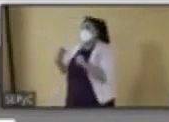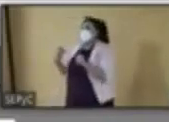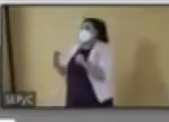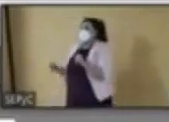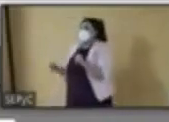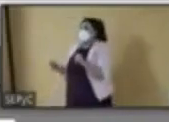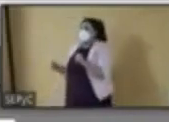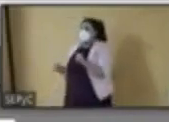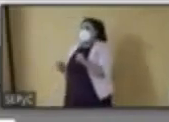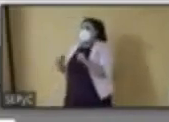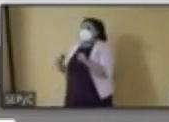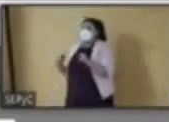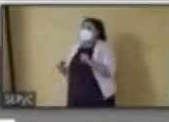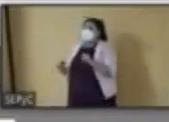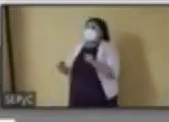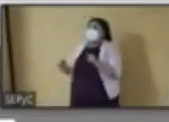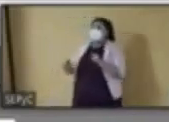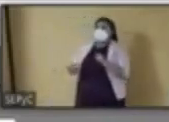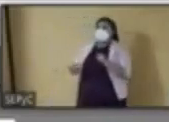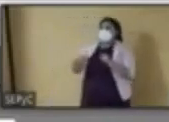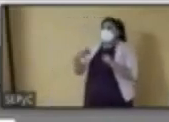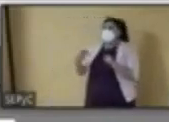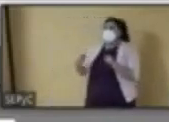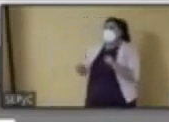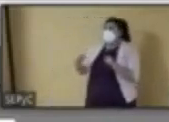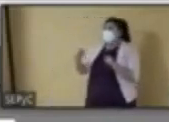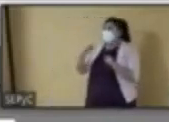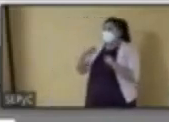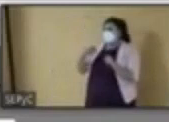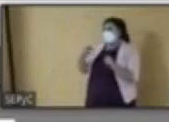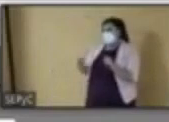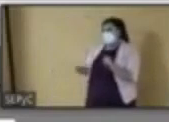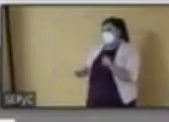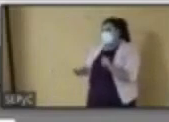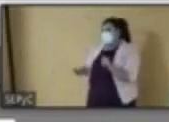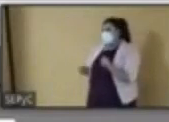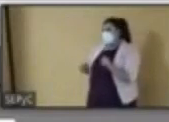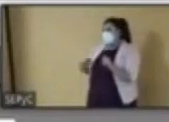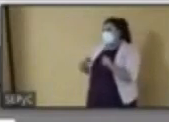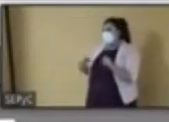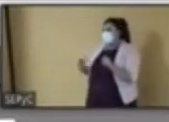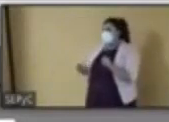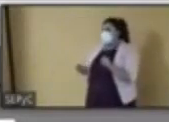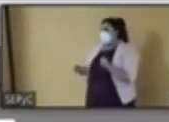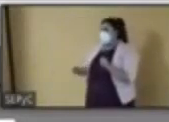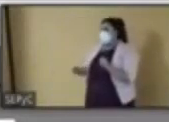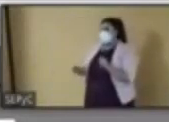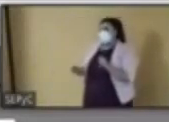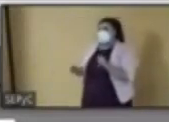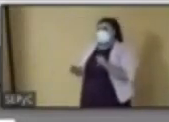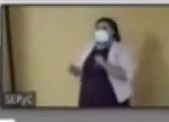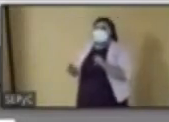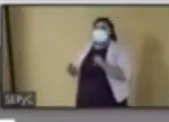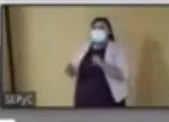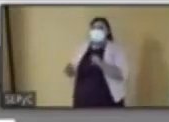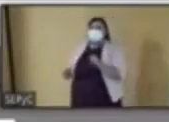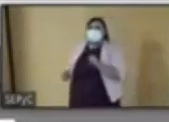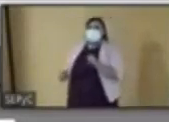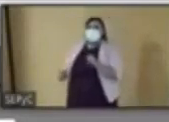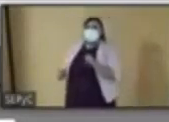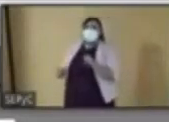el transmisor. Para el caso de aquellos bienes muebles que ya tenemos la mayoría de nosotros mucho tiempo con ellos,